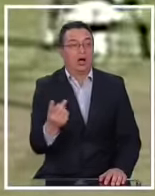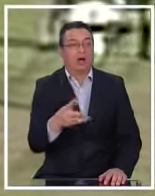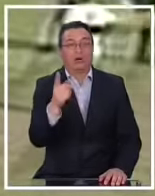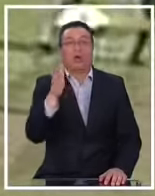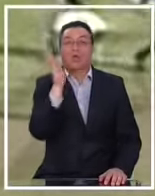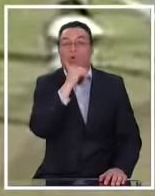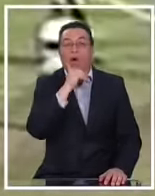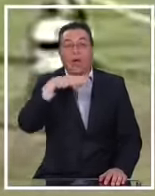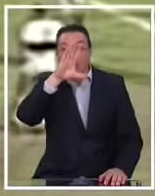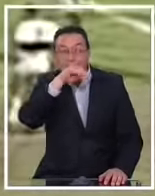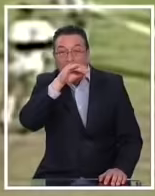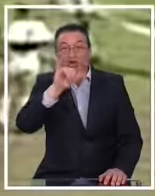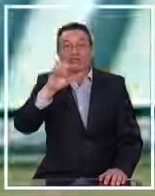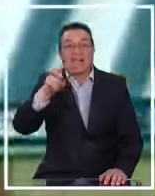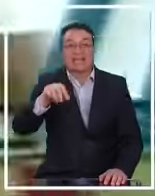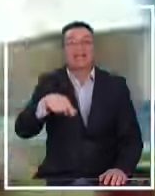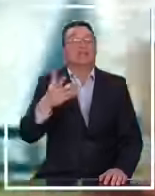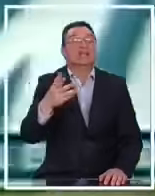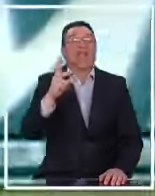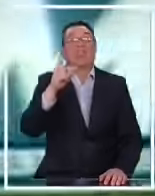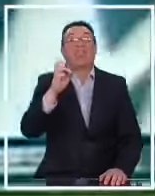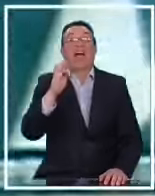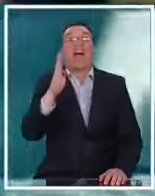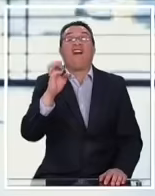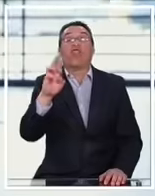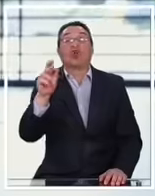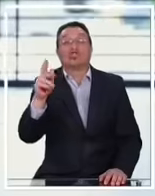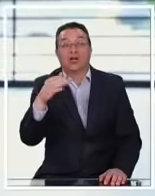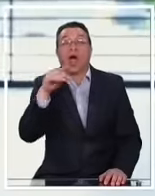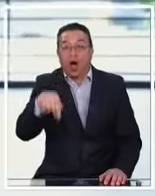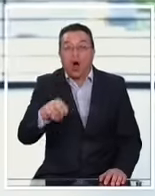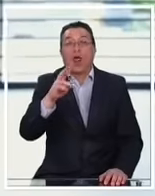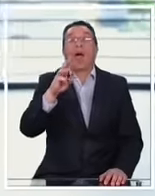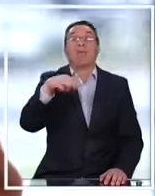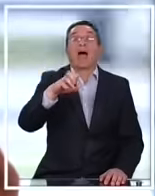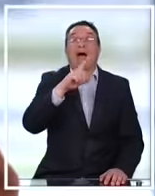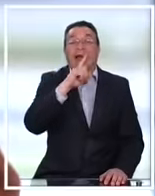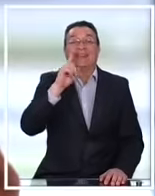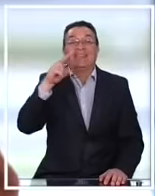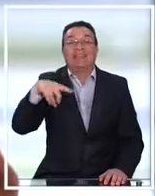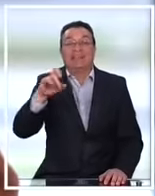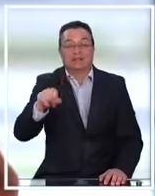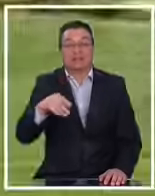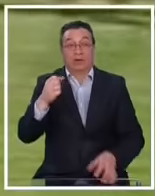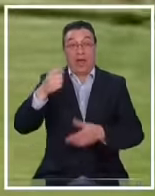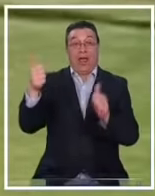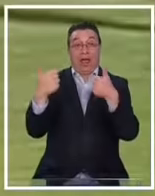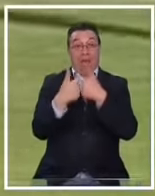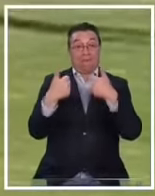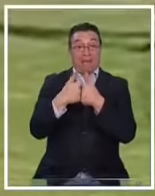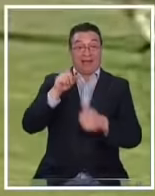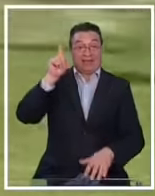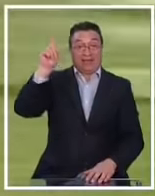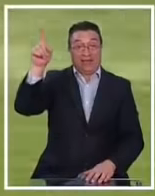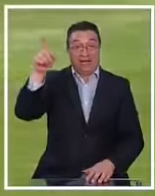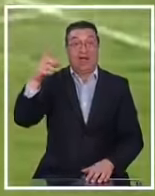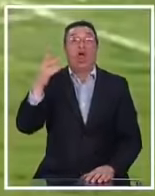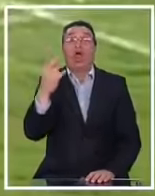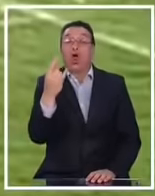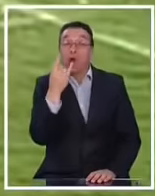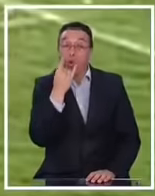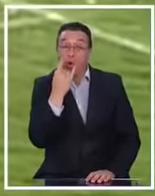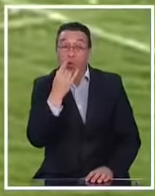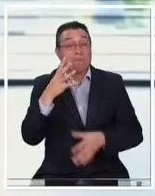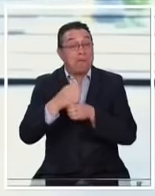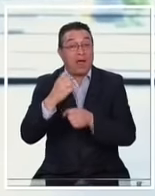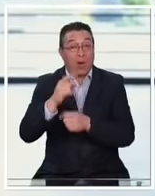está Yáñez, que no está Dabrowski y ahora Rubén Martínez. Del empate en Asunción se vio que el equipo fue un equipo sólido, como fue siempre